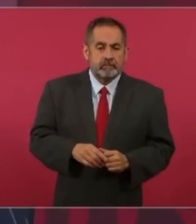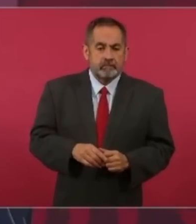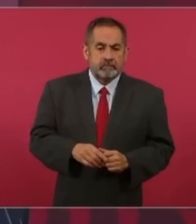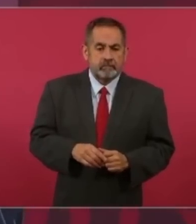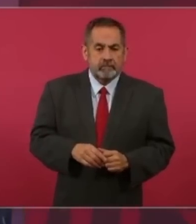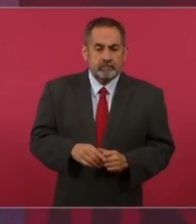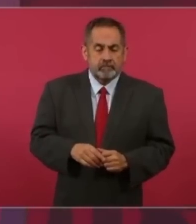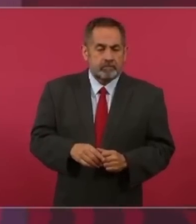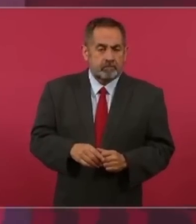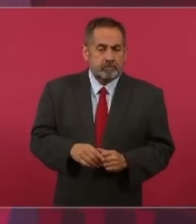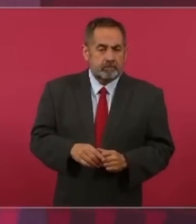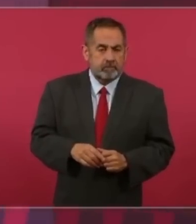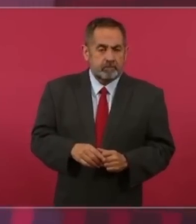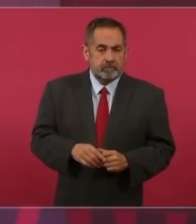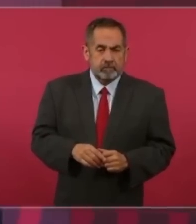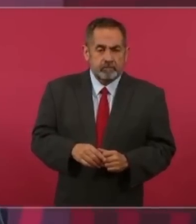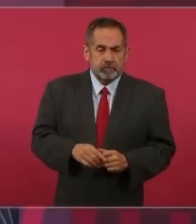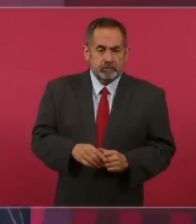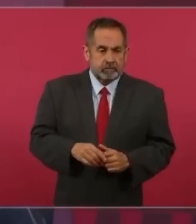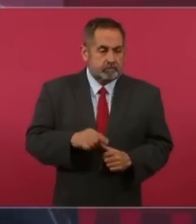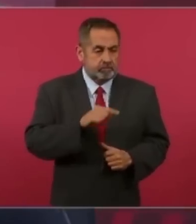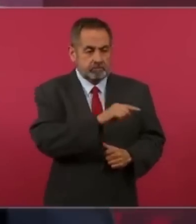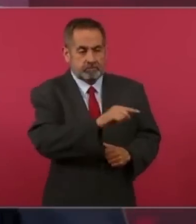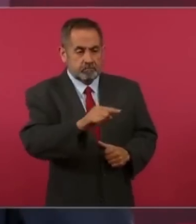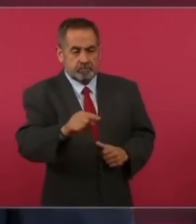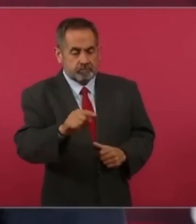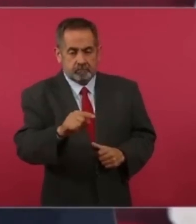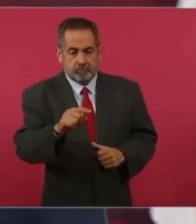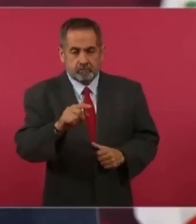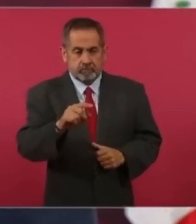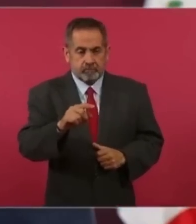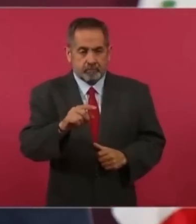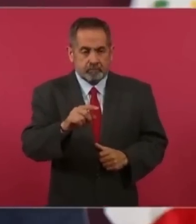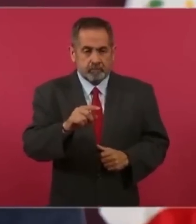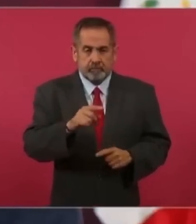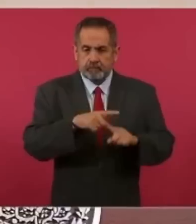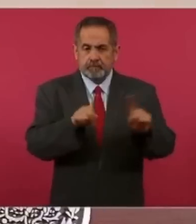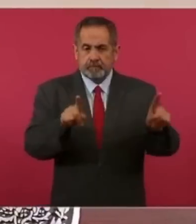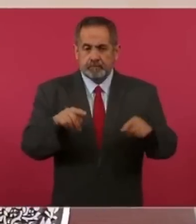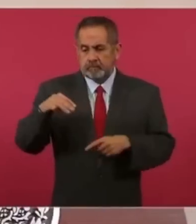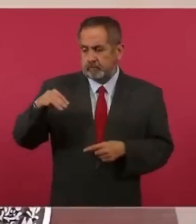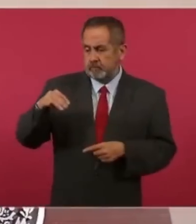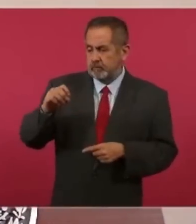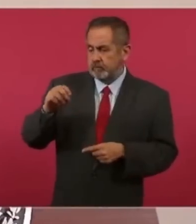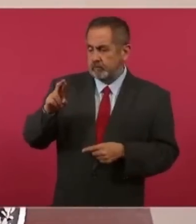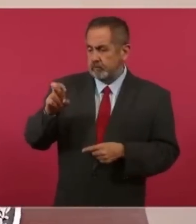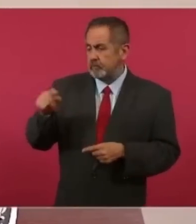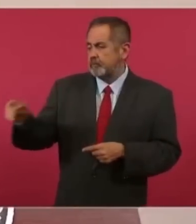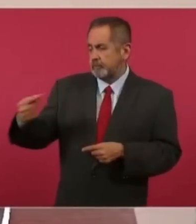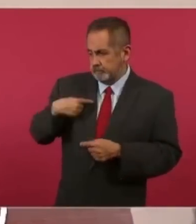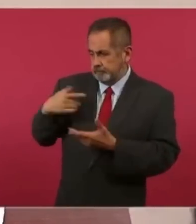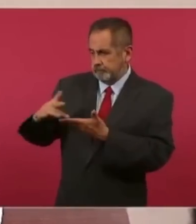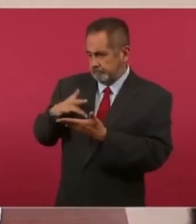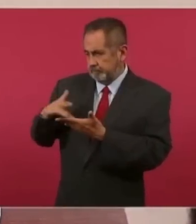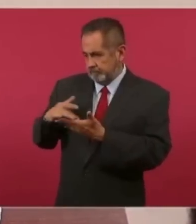los que no pertenecen al movimiento que me apoyó para estar